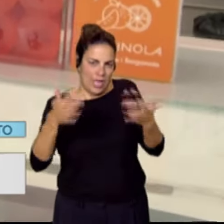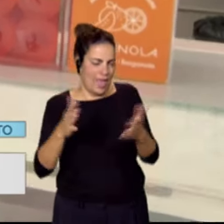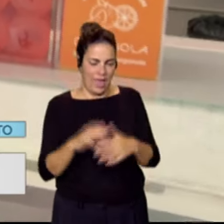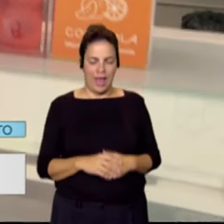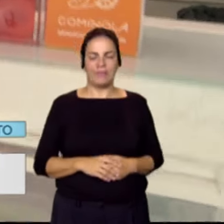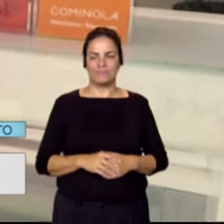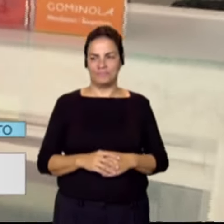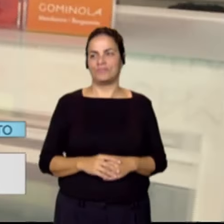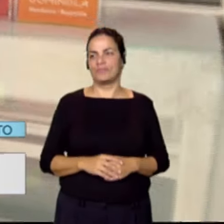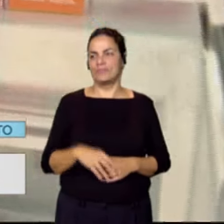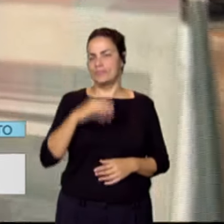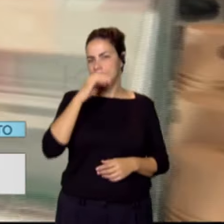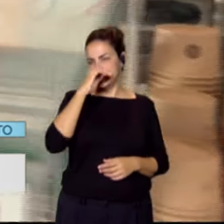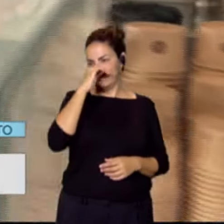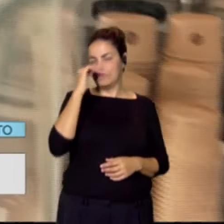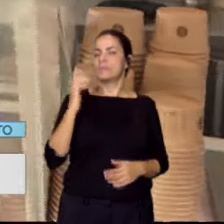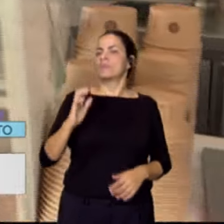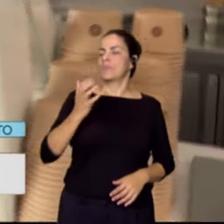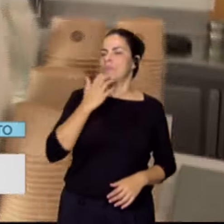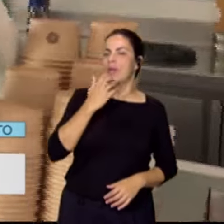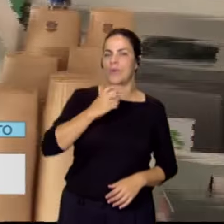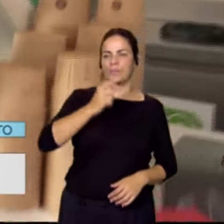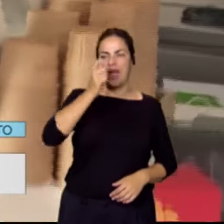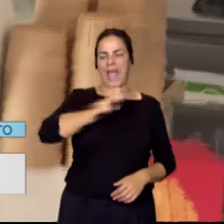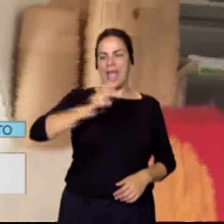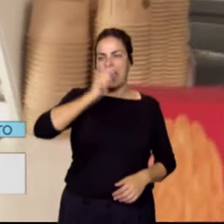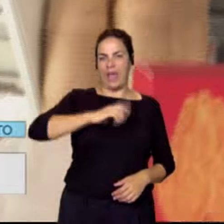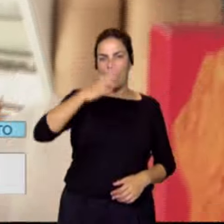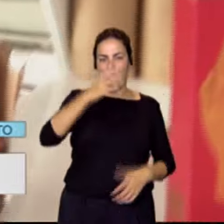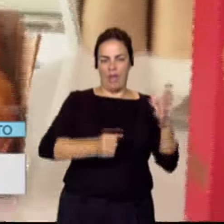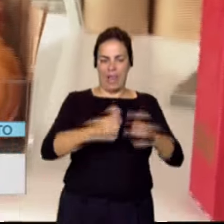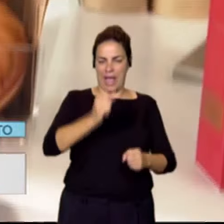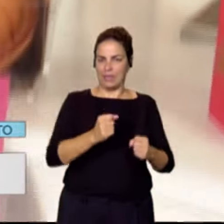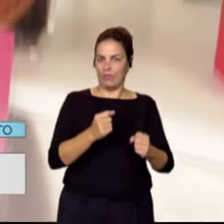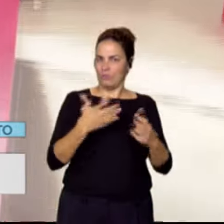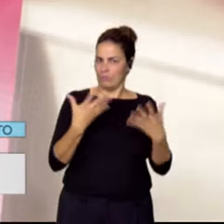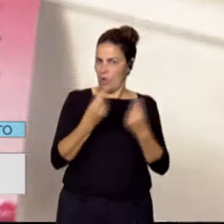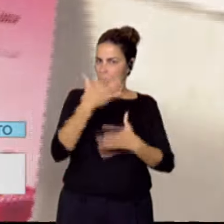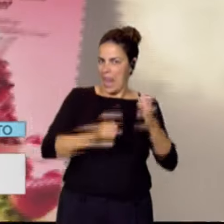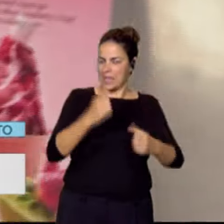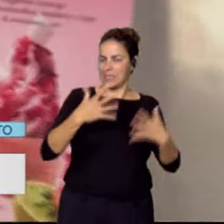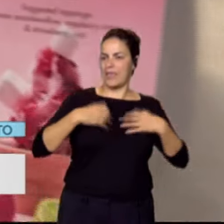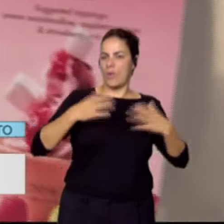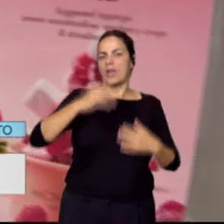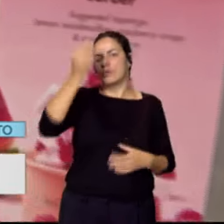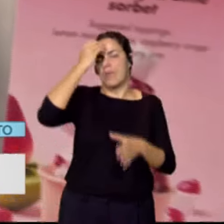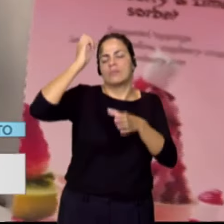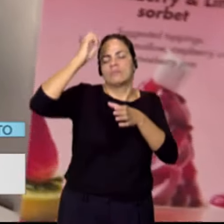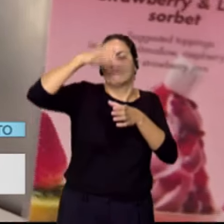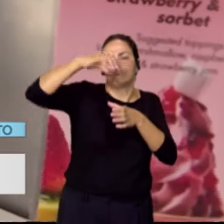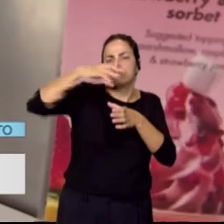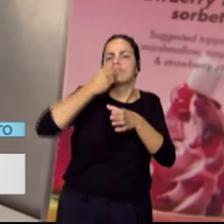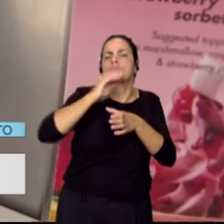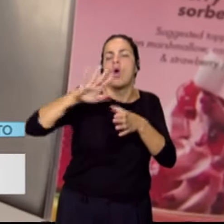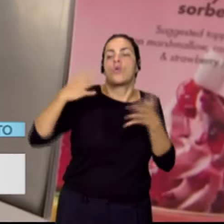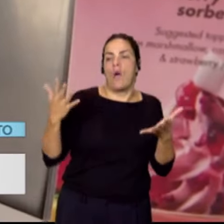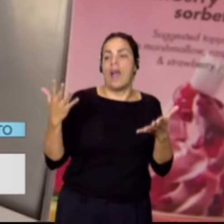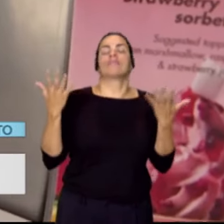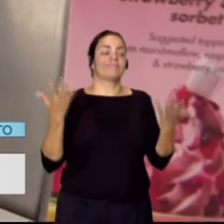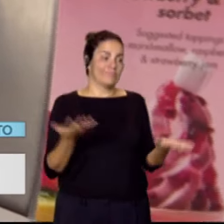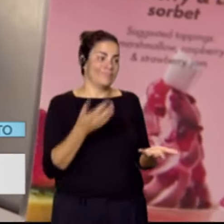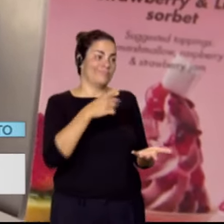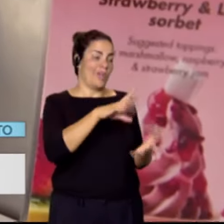quieran por ejemplo el helado láctico que está hecho con leche de Oveja cuál sería el topping ideal los toppings pues al final como la relación está